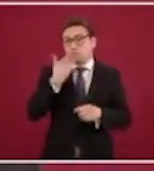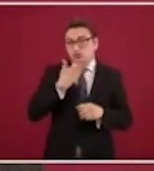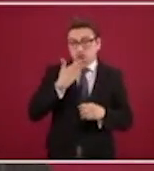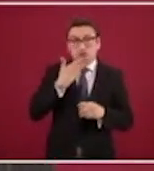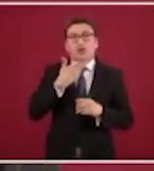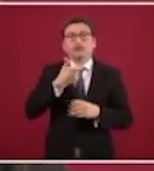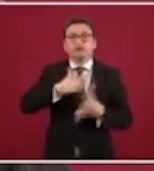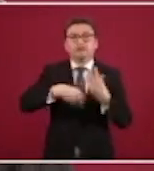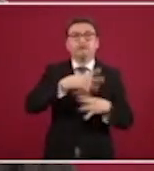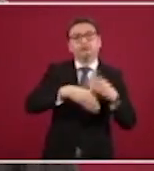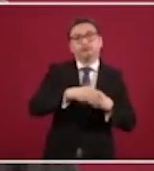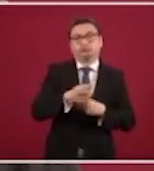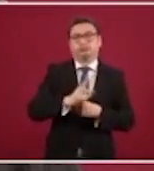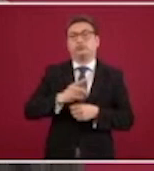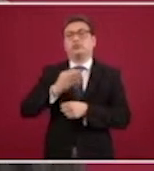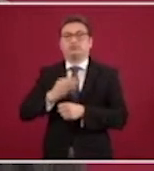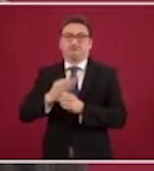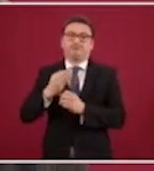normal